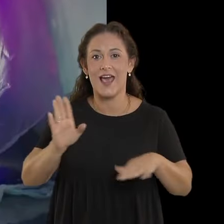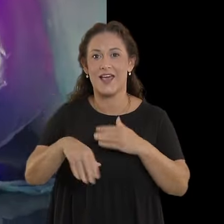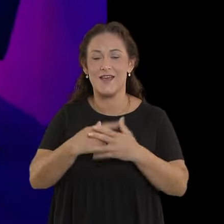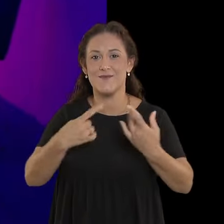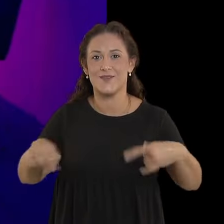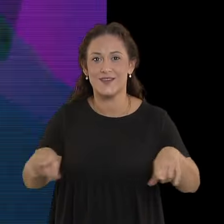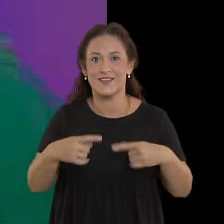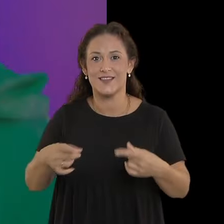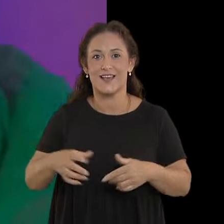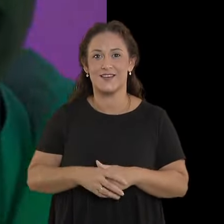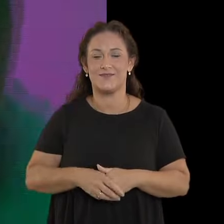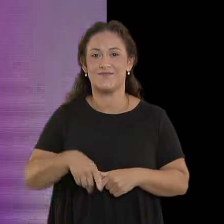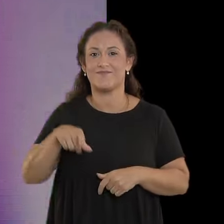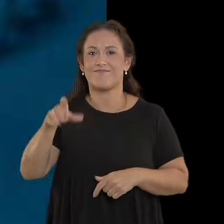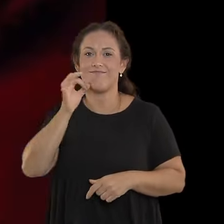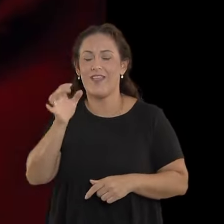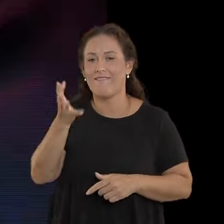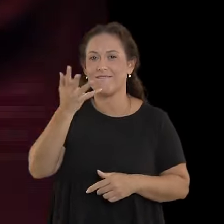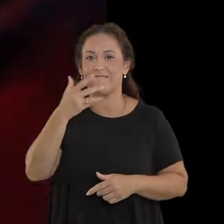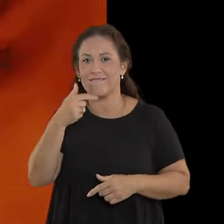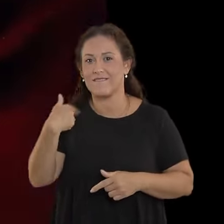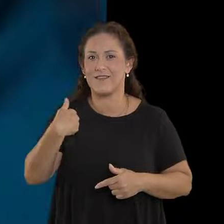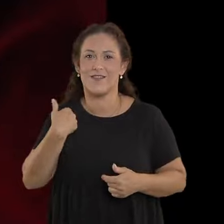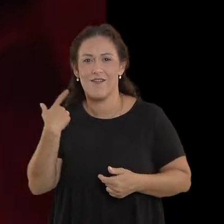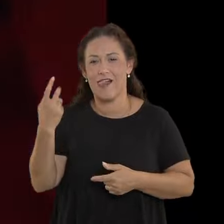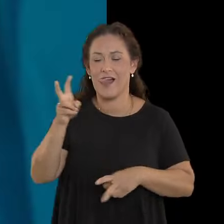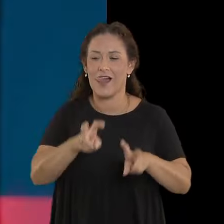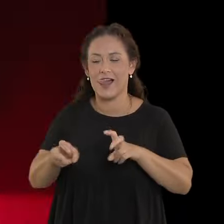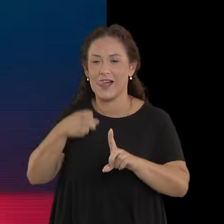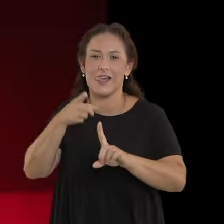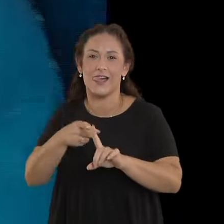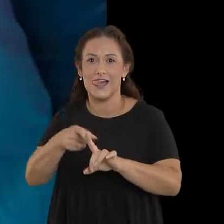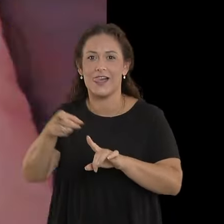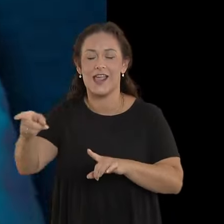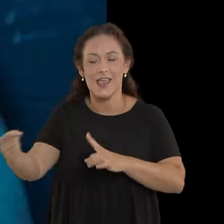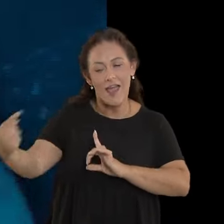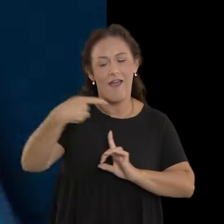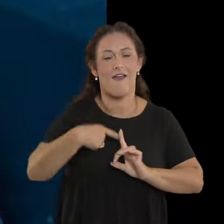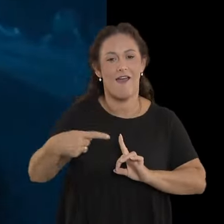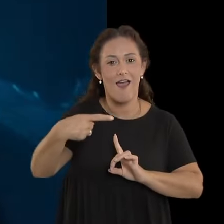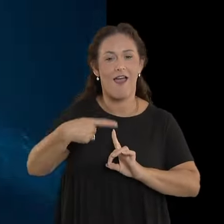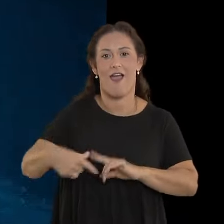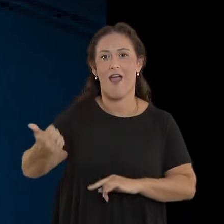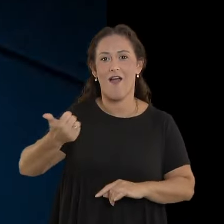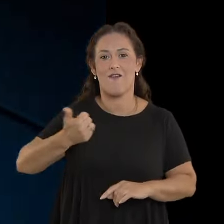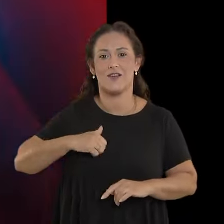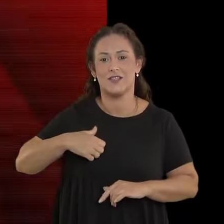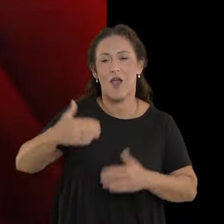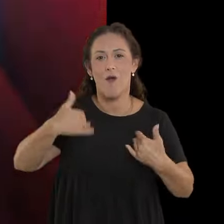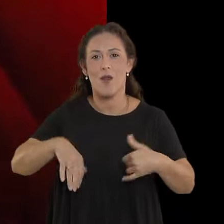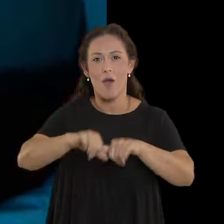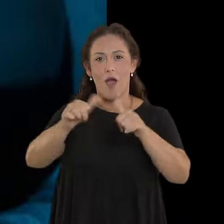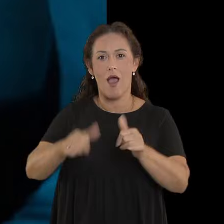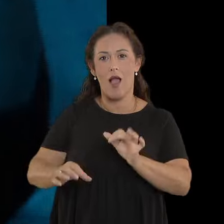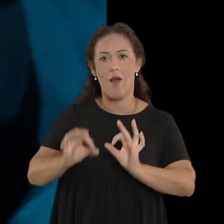cima de la música. Le gusta que le des sin condiciones y me busca para repetir las posiciones y ella abusa. Con ese cuerpo